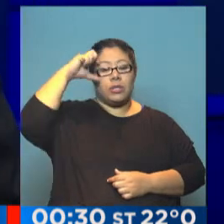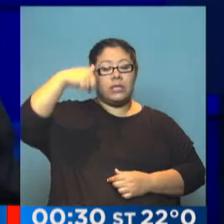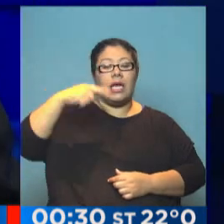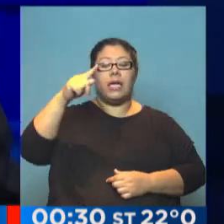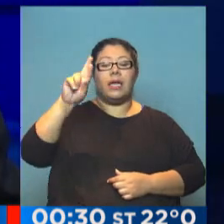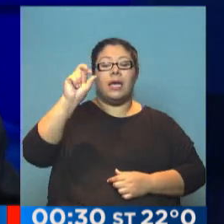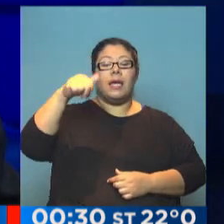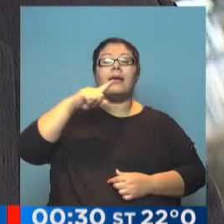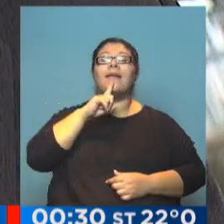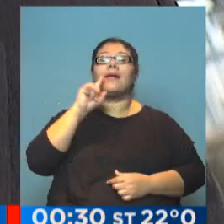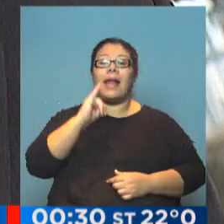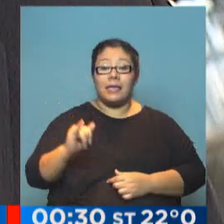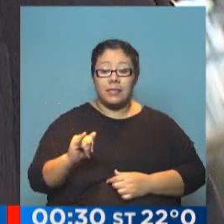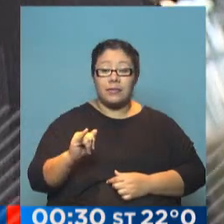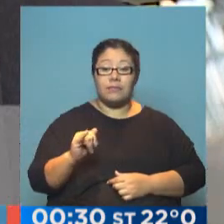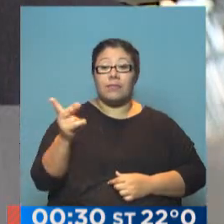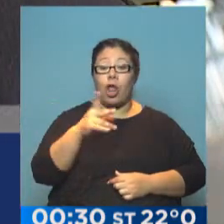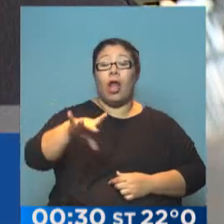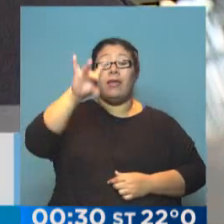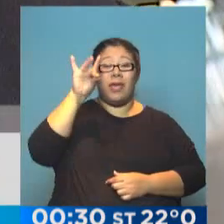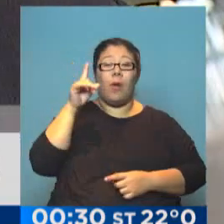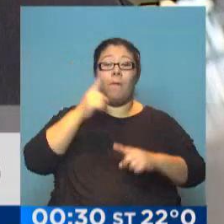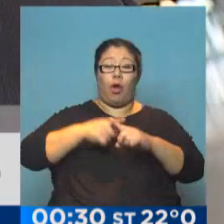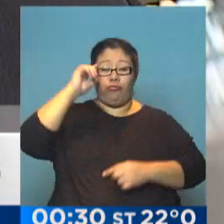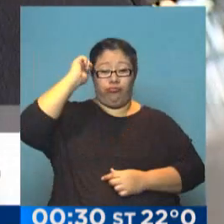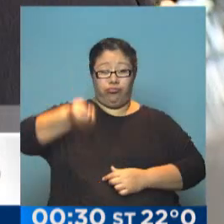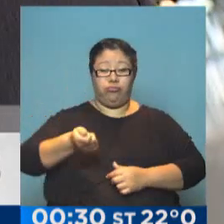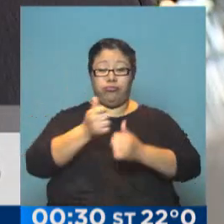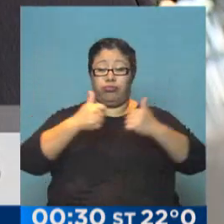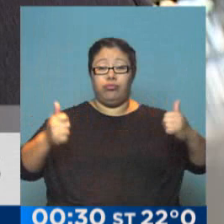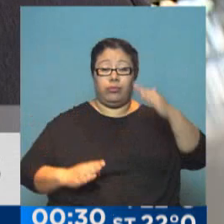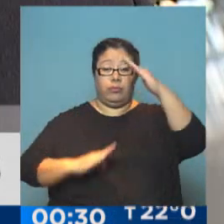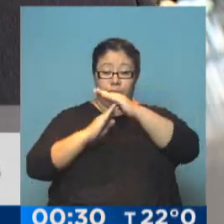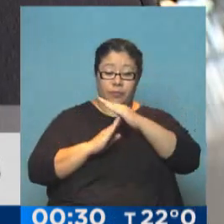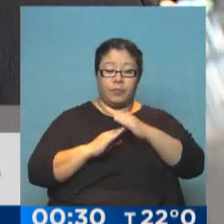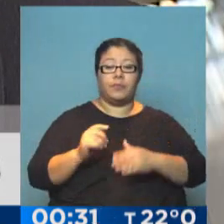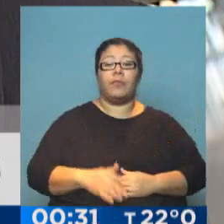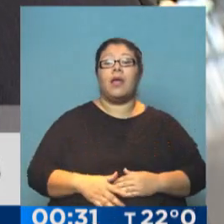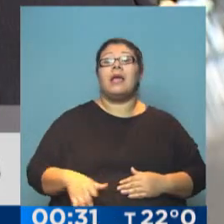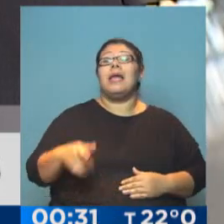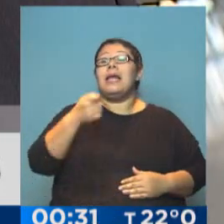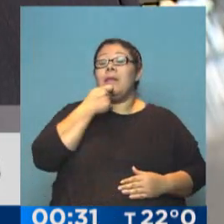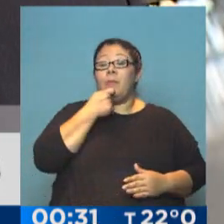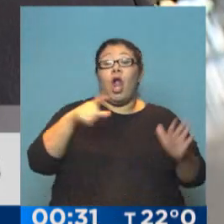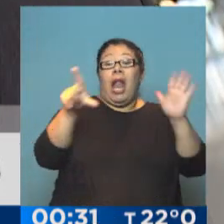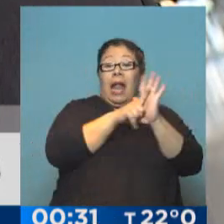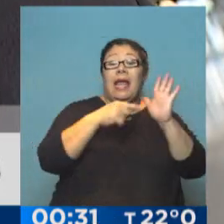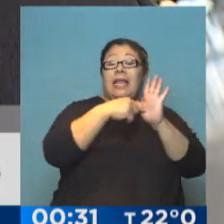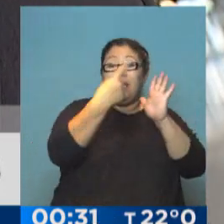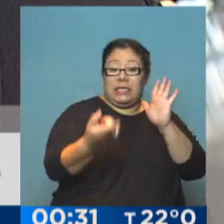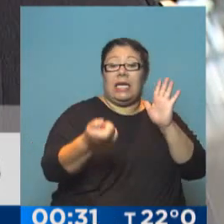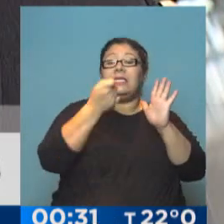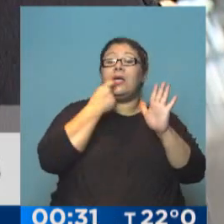Nación. La ley prevé los casos donde puede llegar a faltar un juez. ¿Y cómo se reemplaza la Corte?